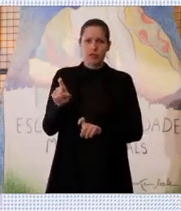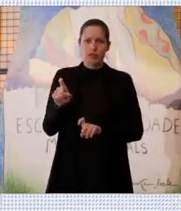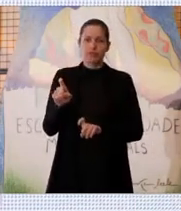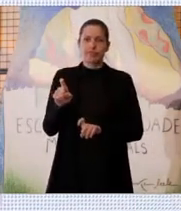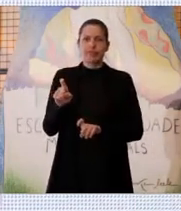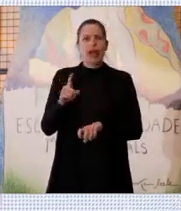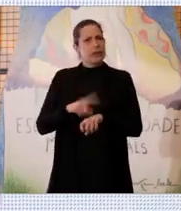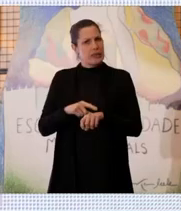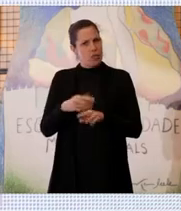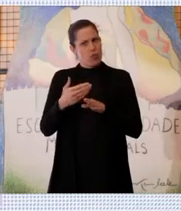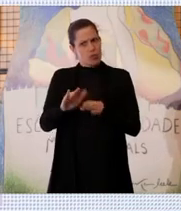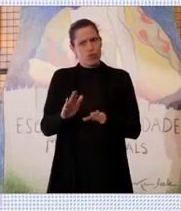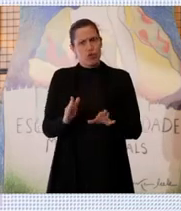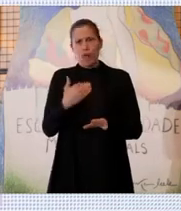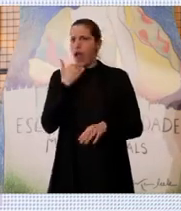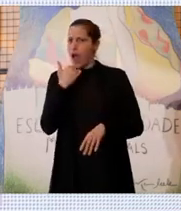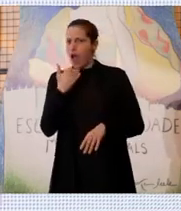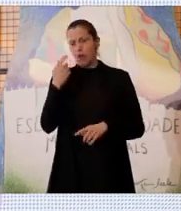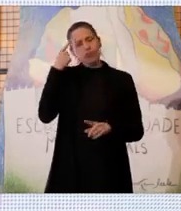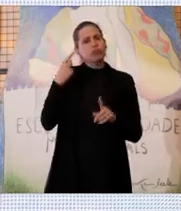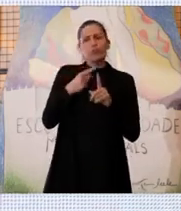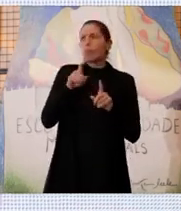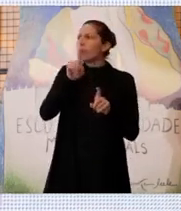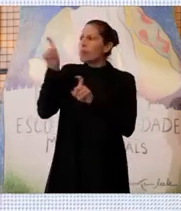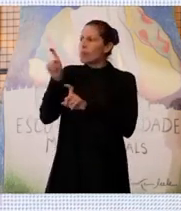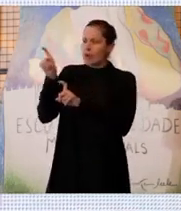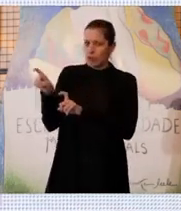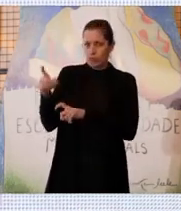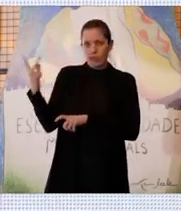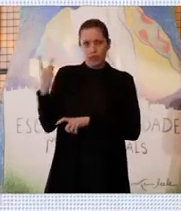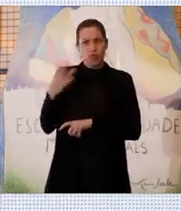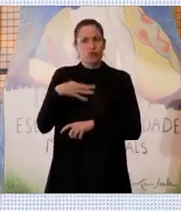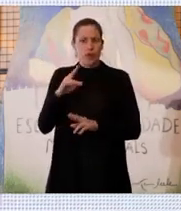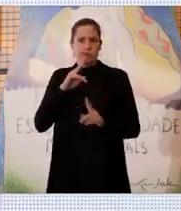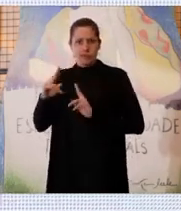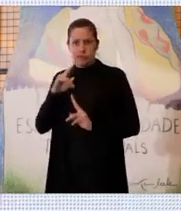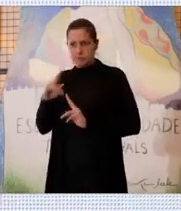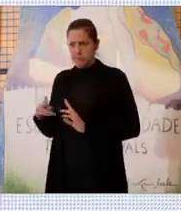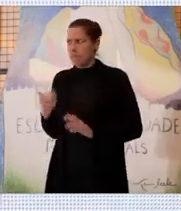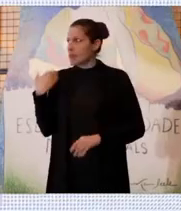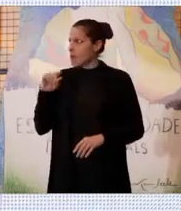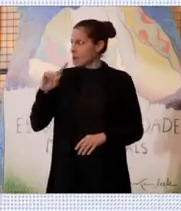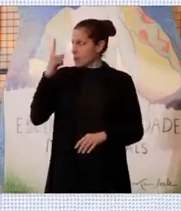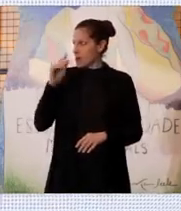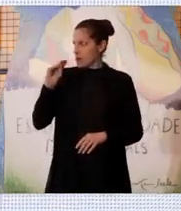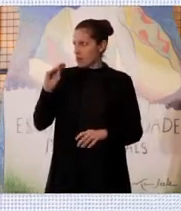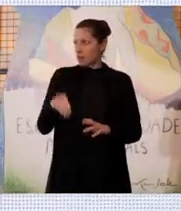así Que supongo que estaréis deseando hacerle preguntas tanto a Laura como a Beatriz tenemos por aquí la primera ya no